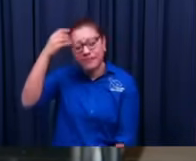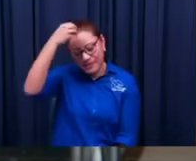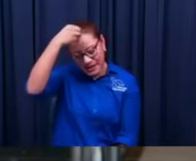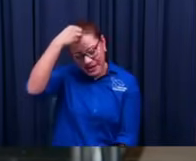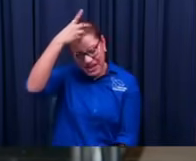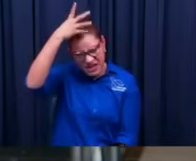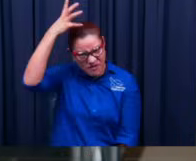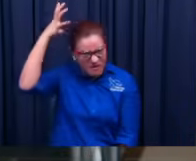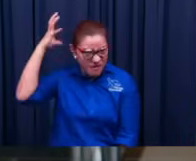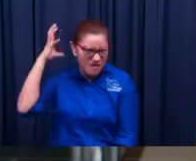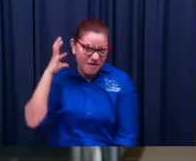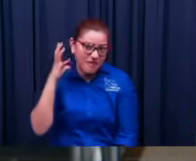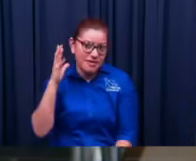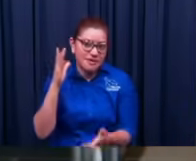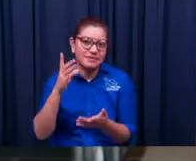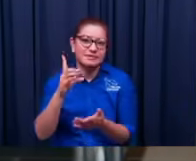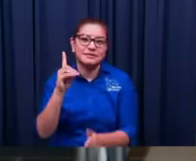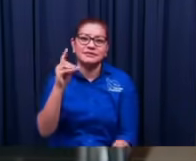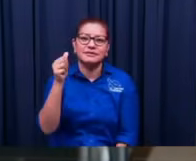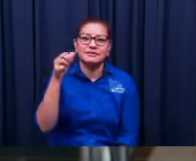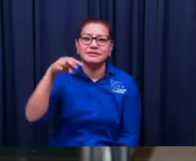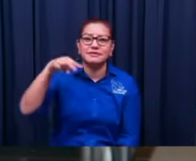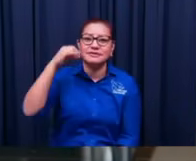Biblia, que en